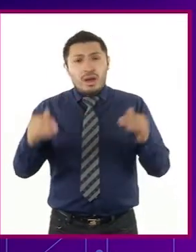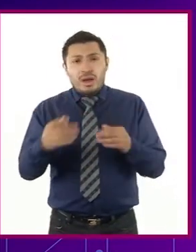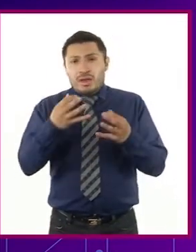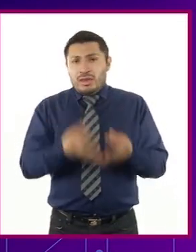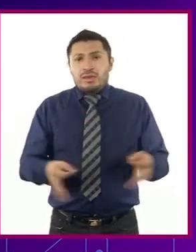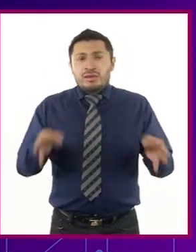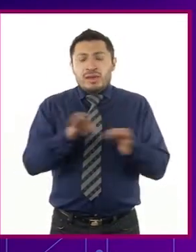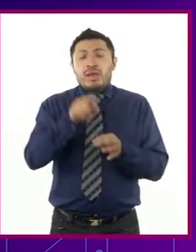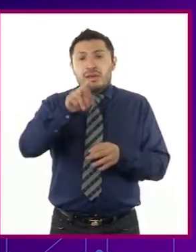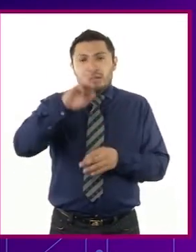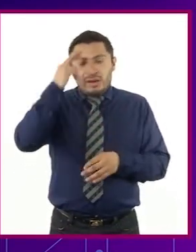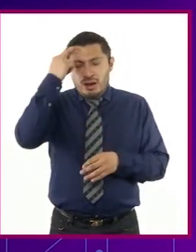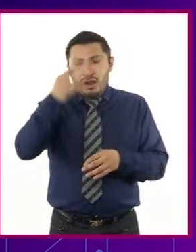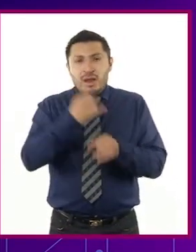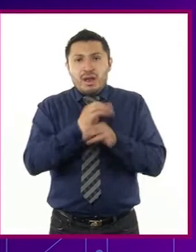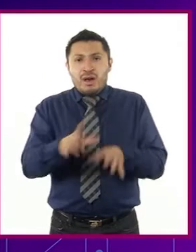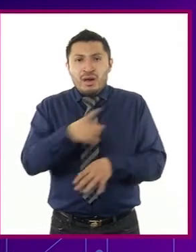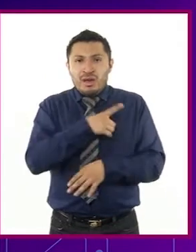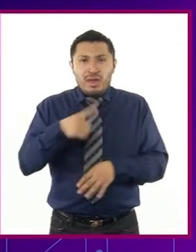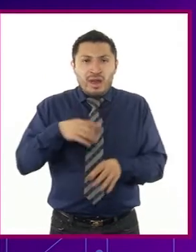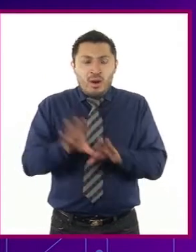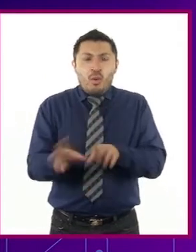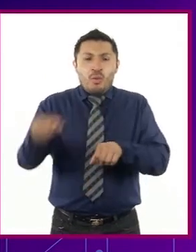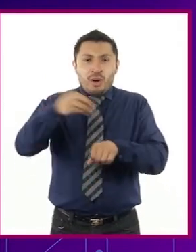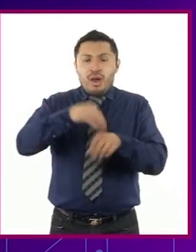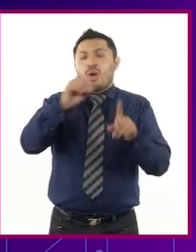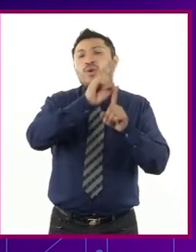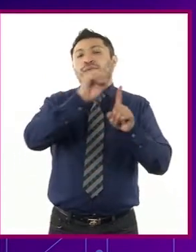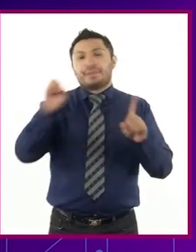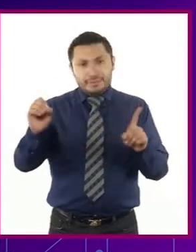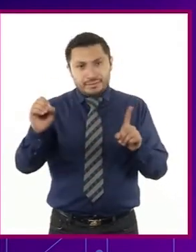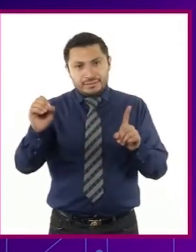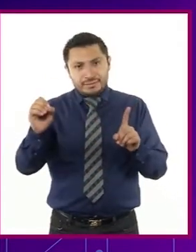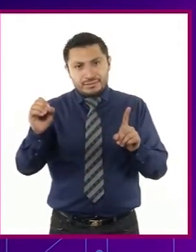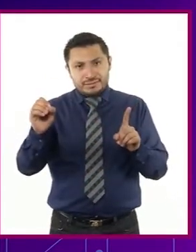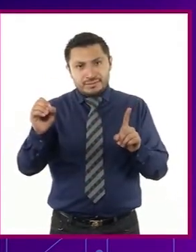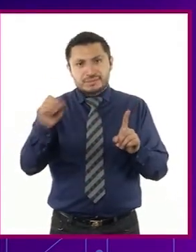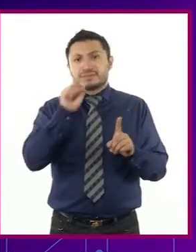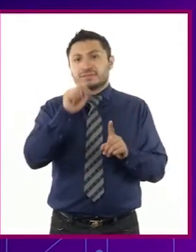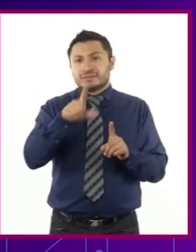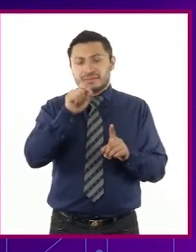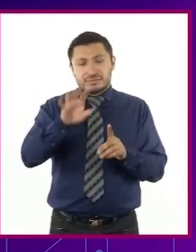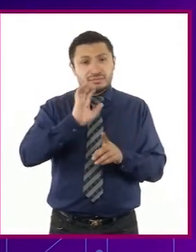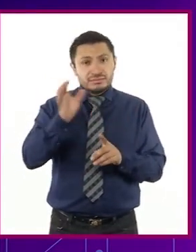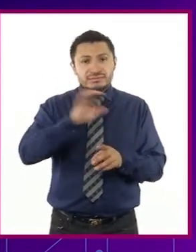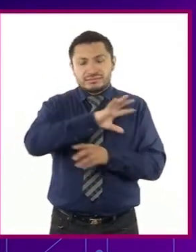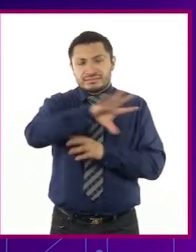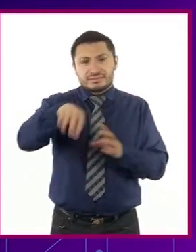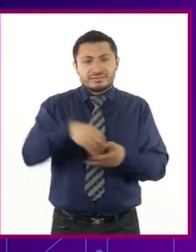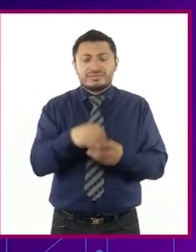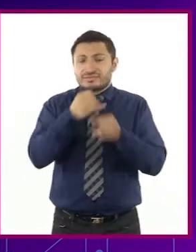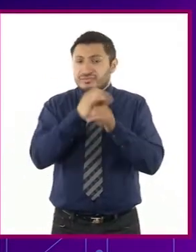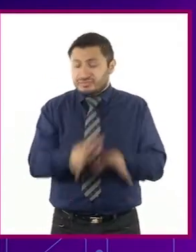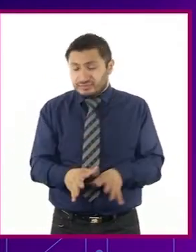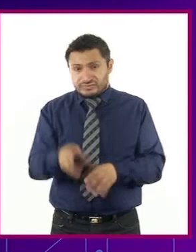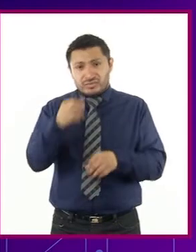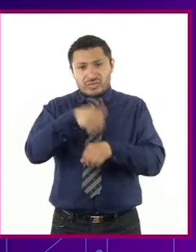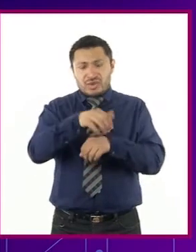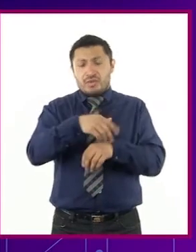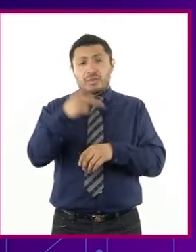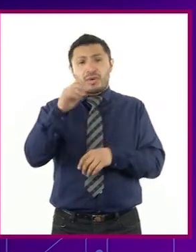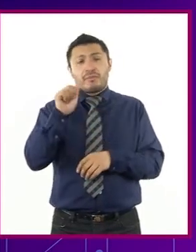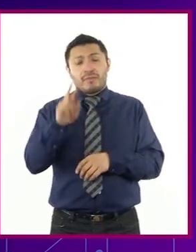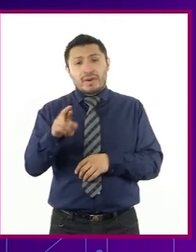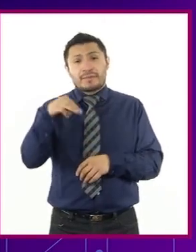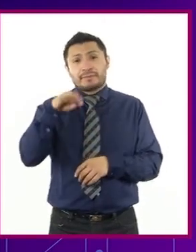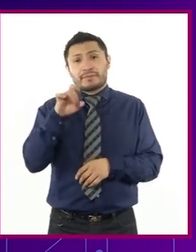presente que los datos deben ser colocados de forma ordenada. Además, cuando el conjunto de datos es un número par, la mediana